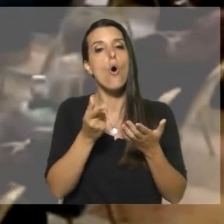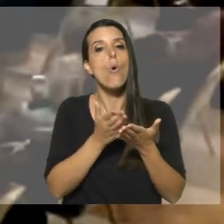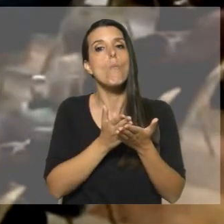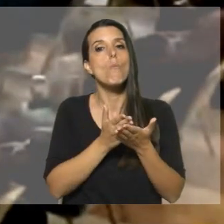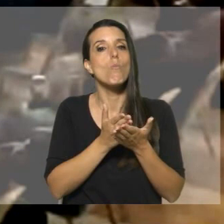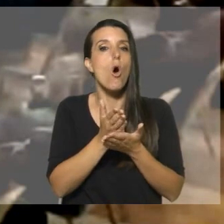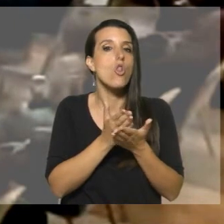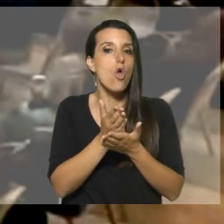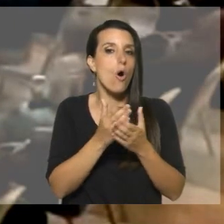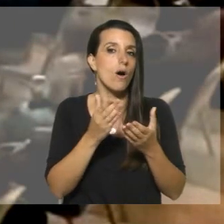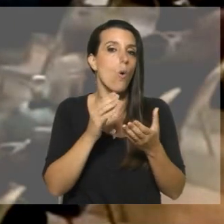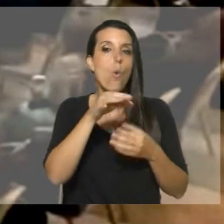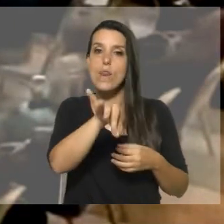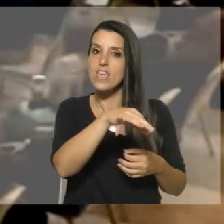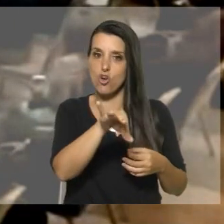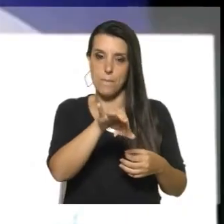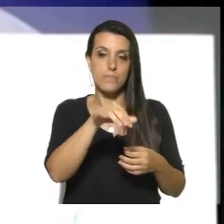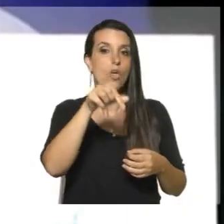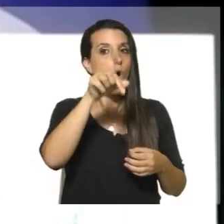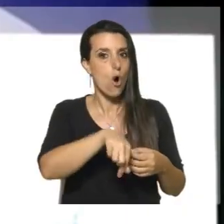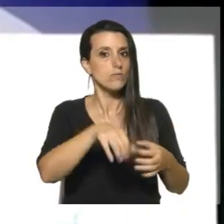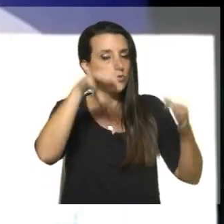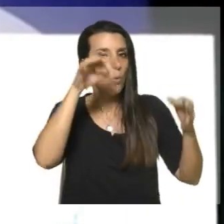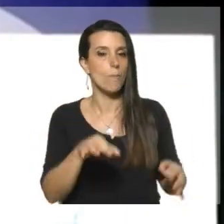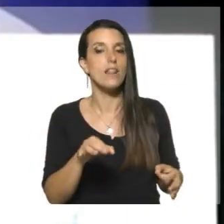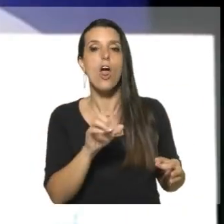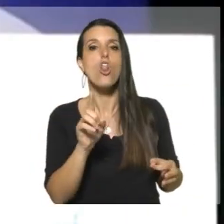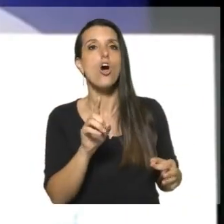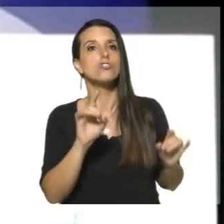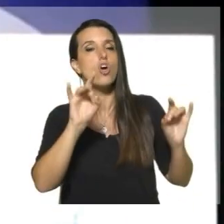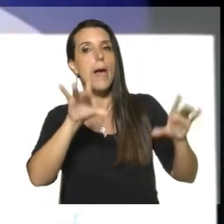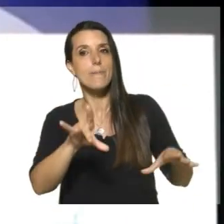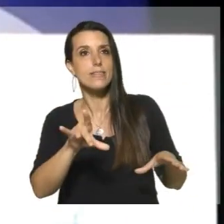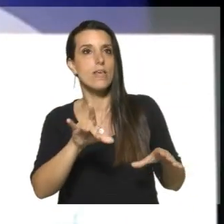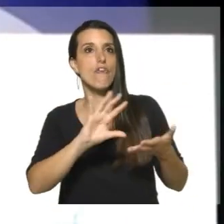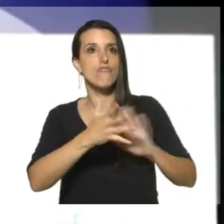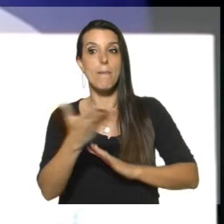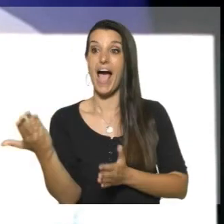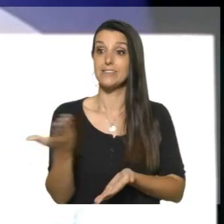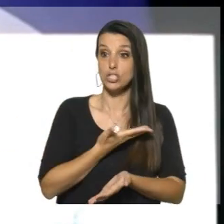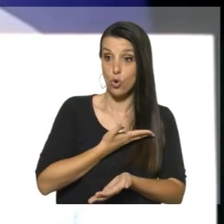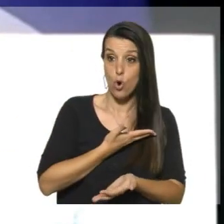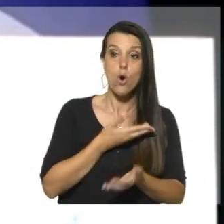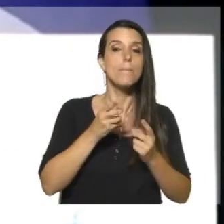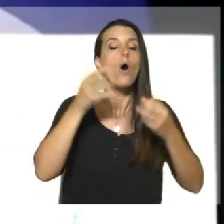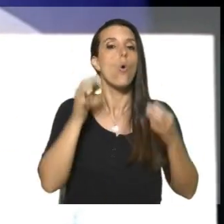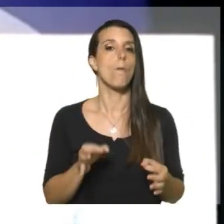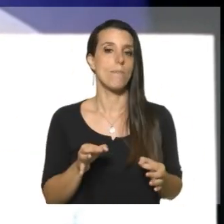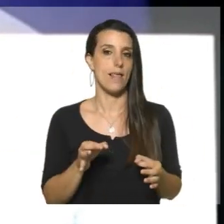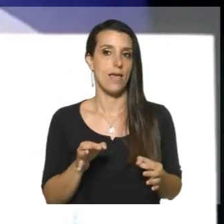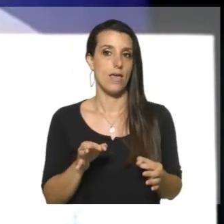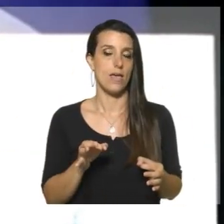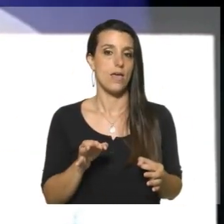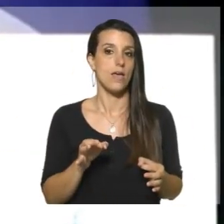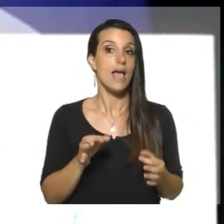sus características y hoy nos hemos atado a cumplir no solo que se nos pene si no cumplimos, que se